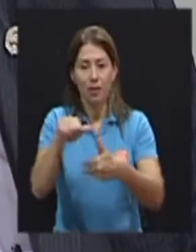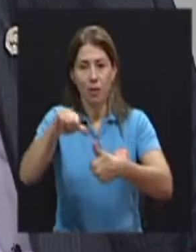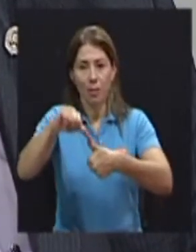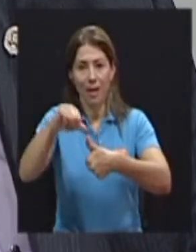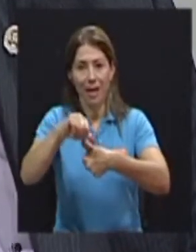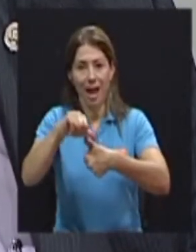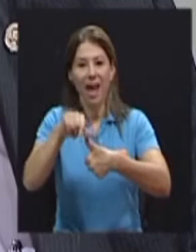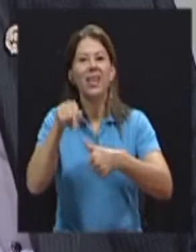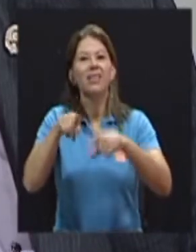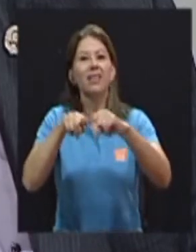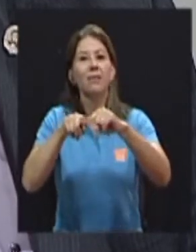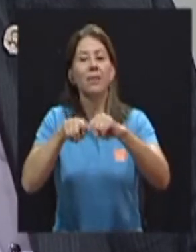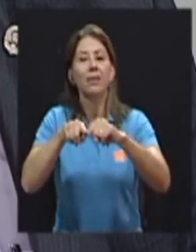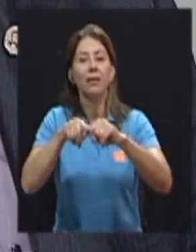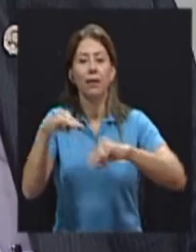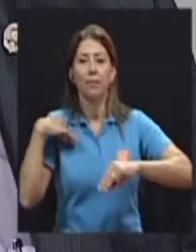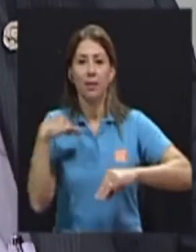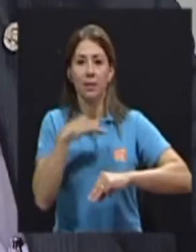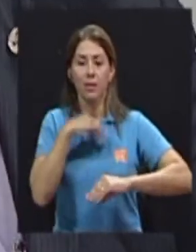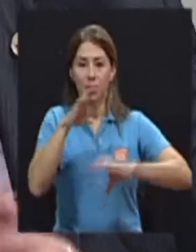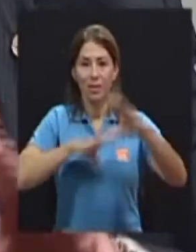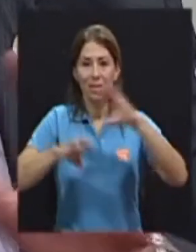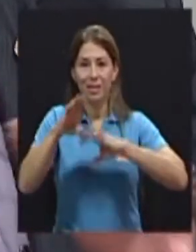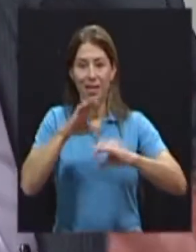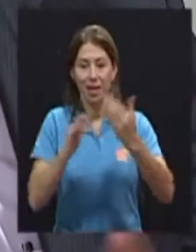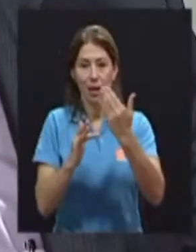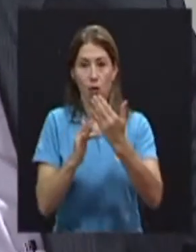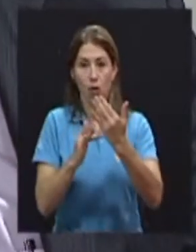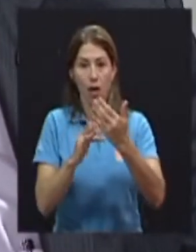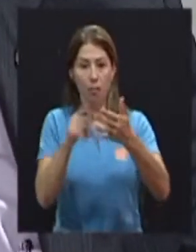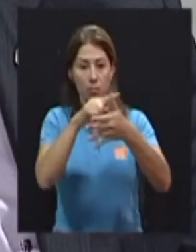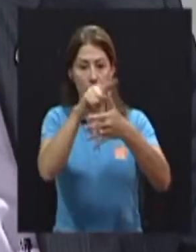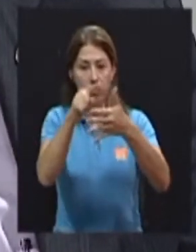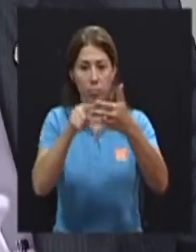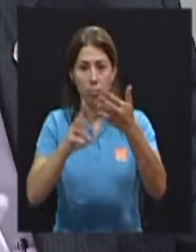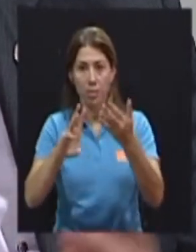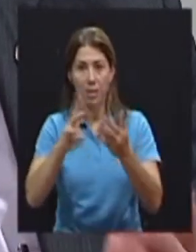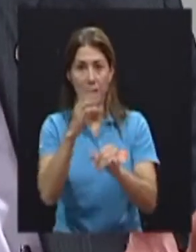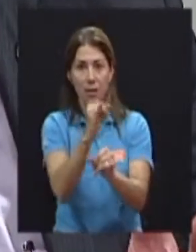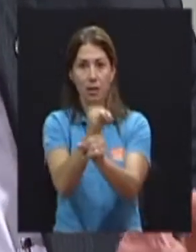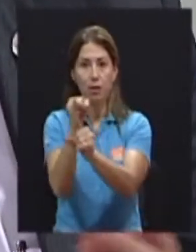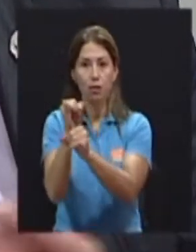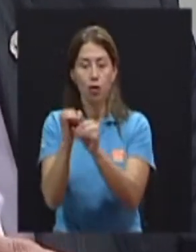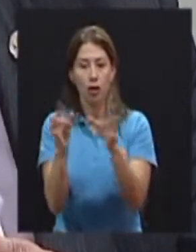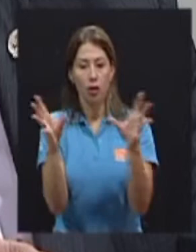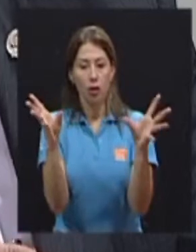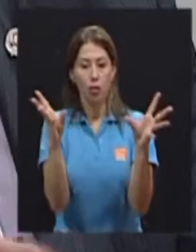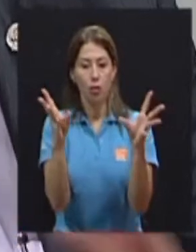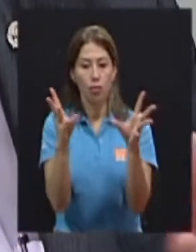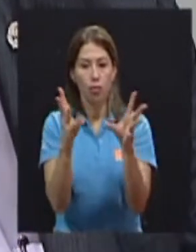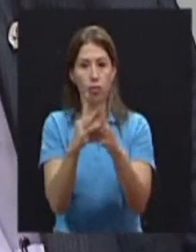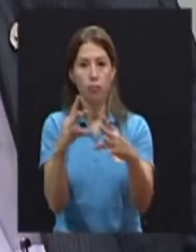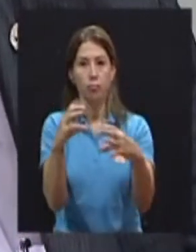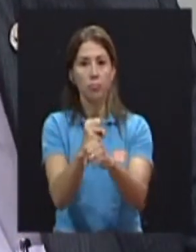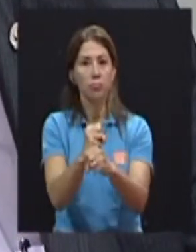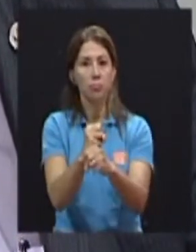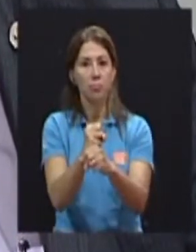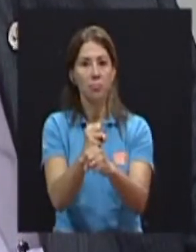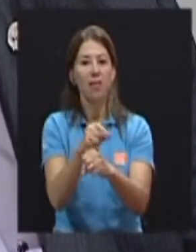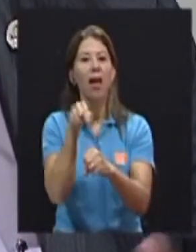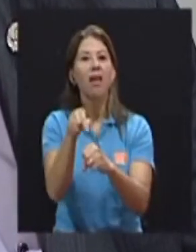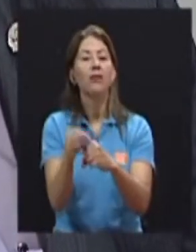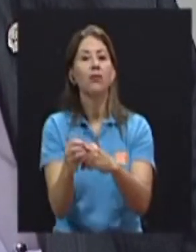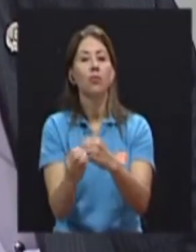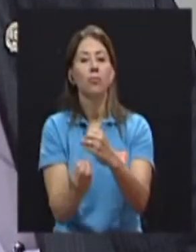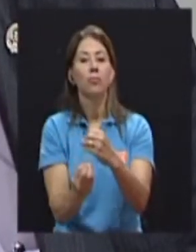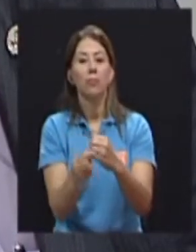del Ministerio de Ciencia y Tecnología. Estas 6 instituciones desaparecen y dan origen, aportando